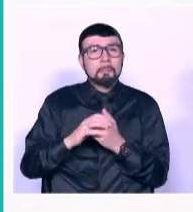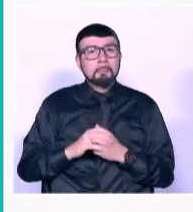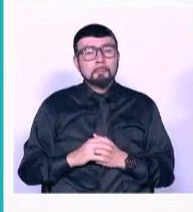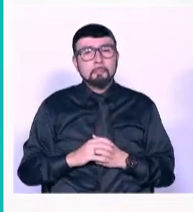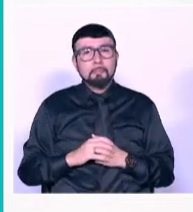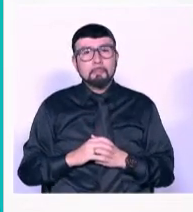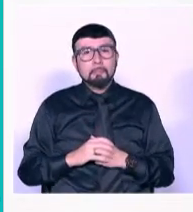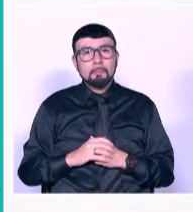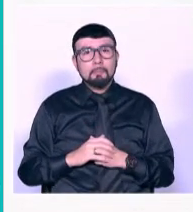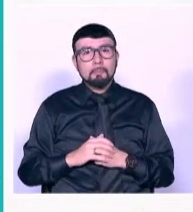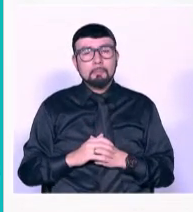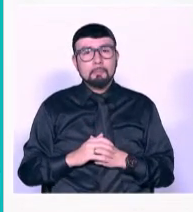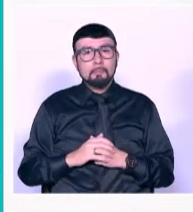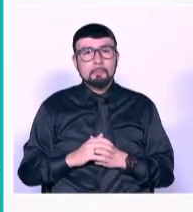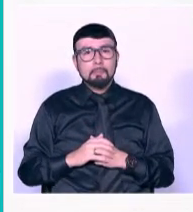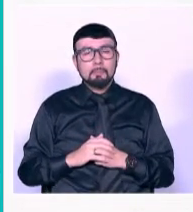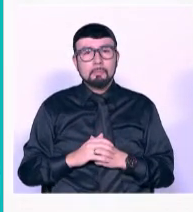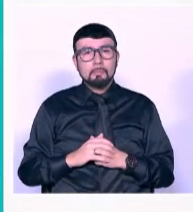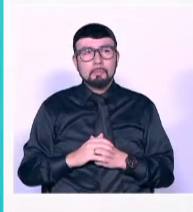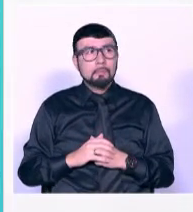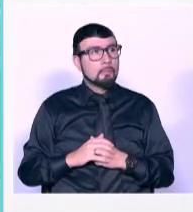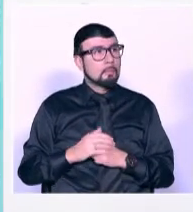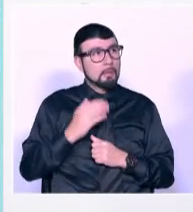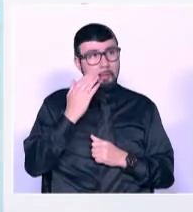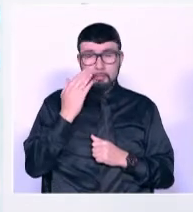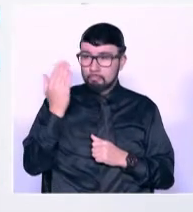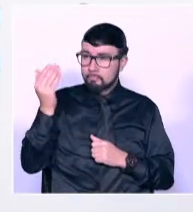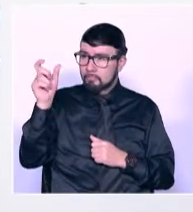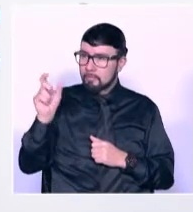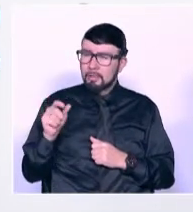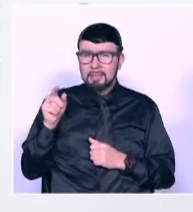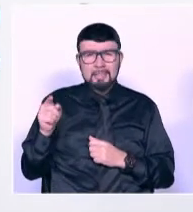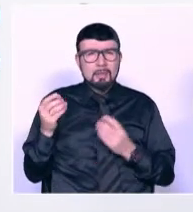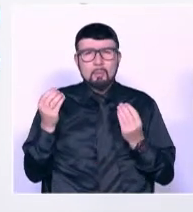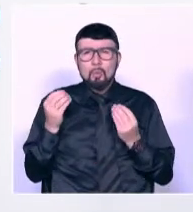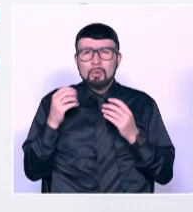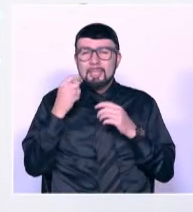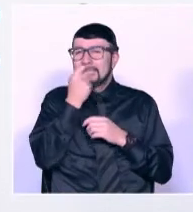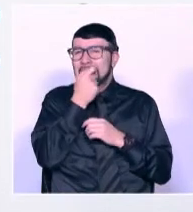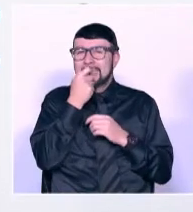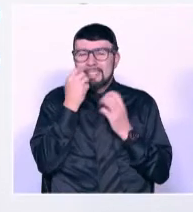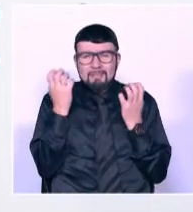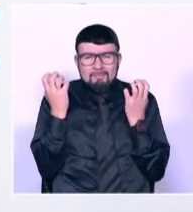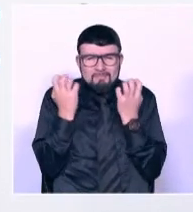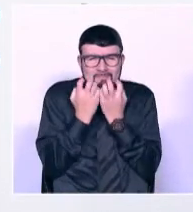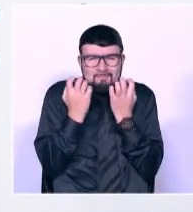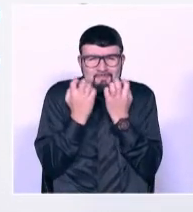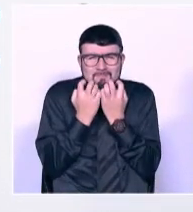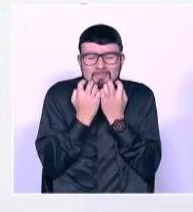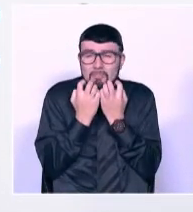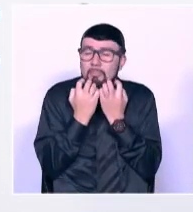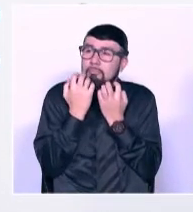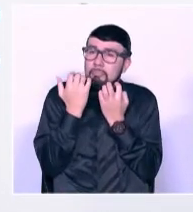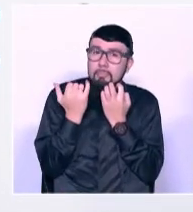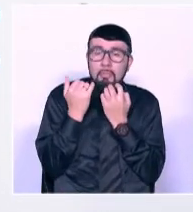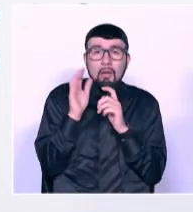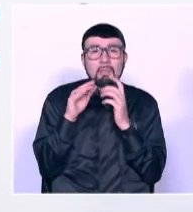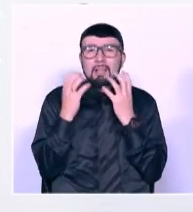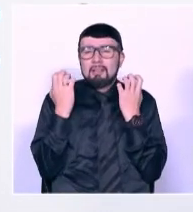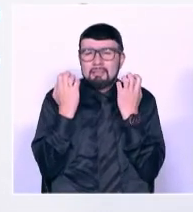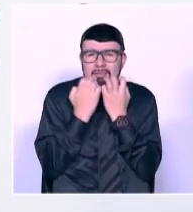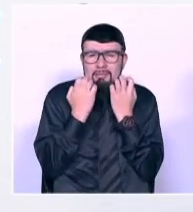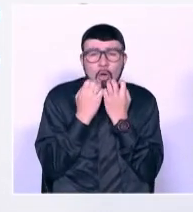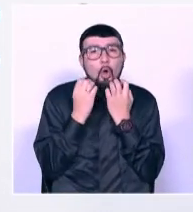Perfecto. En este paciente vemos mucho apiñamiento. Cuando el paciente tiene mucho apiñamiento dental o una